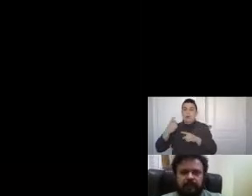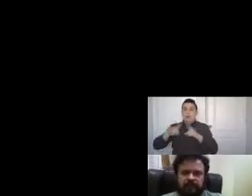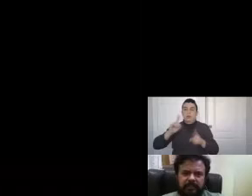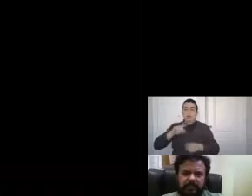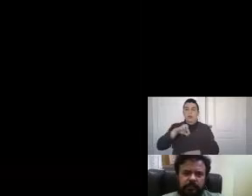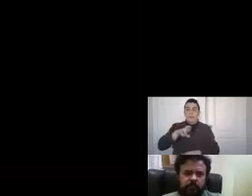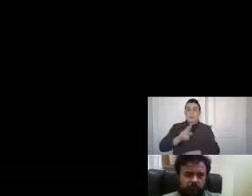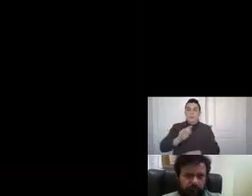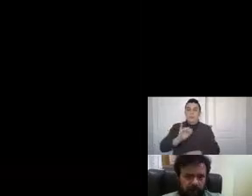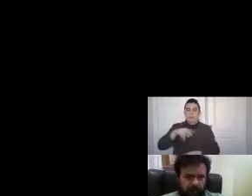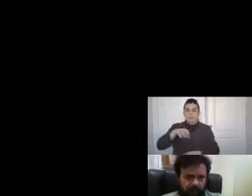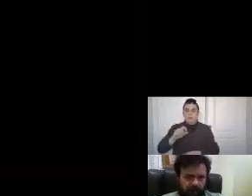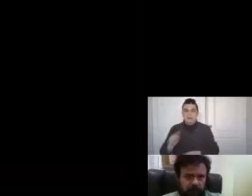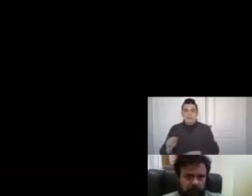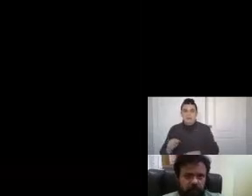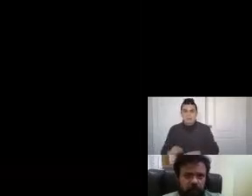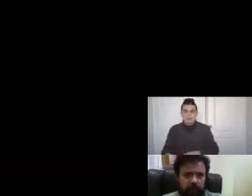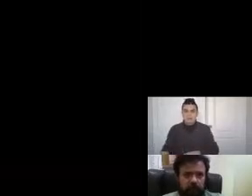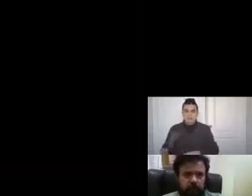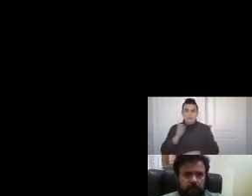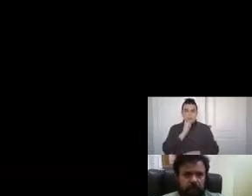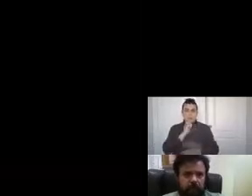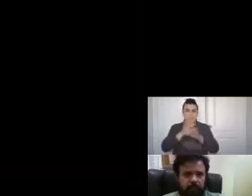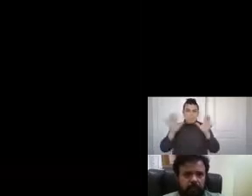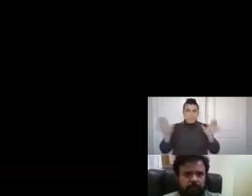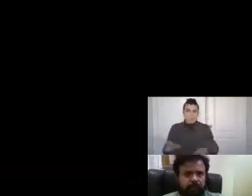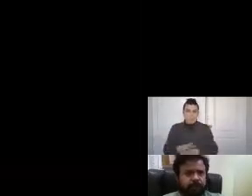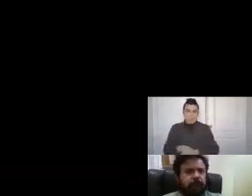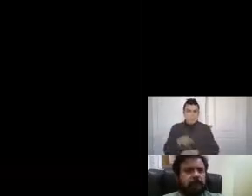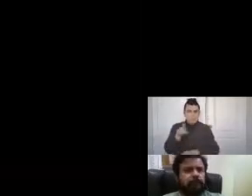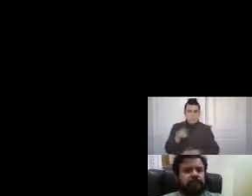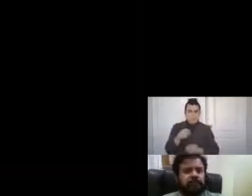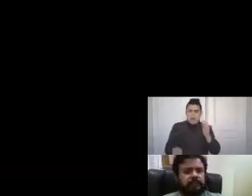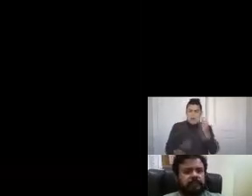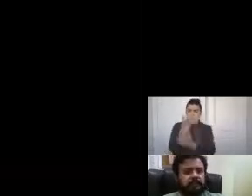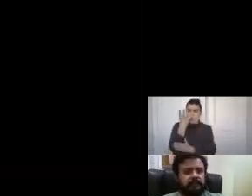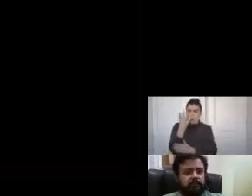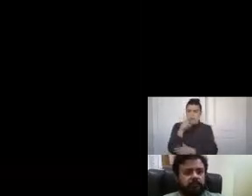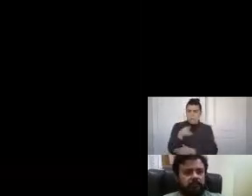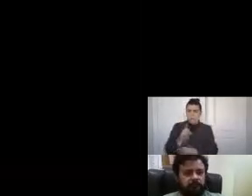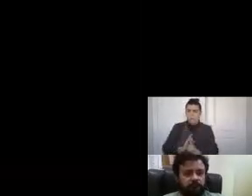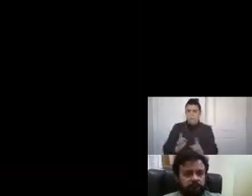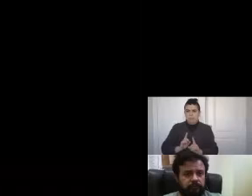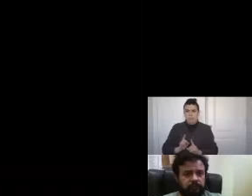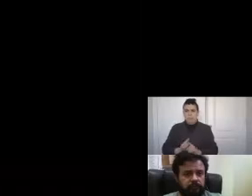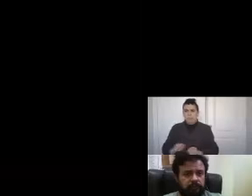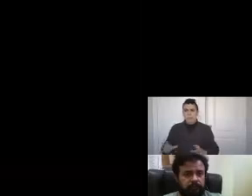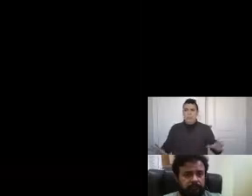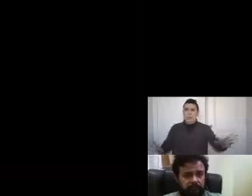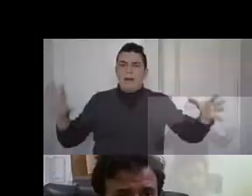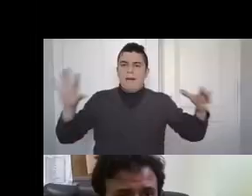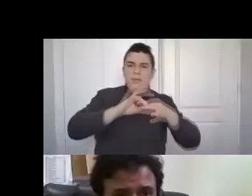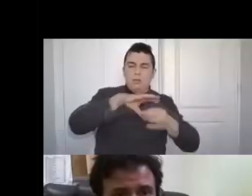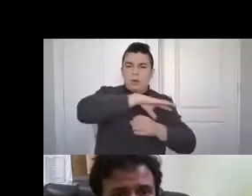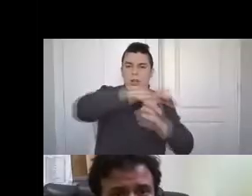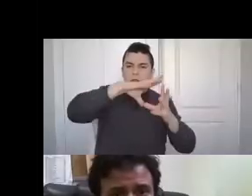Y como les decía, este virus no es nuevo, ¿sí? Es un virus que pertenece a la familia coronavirus. De la familia coronaviridae existen